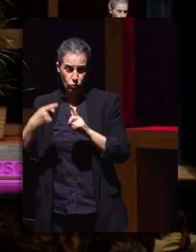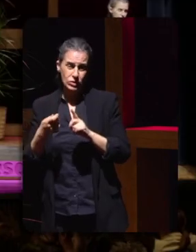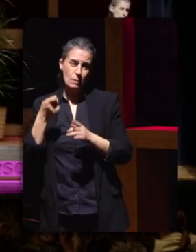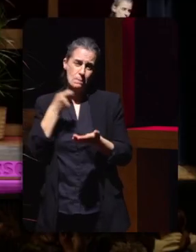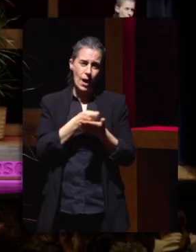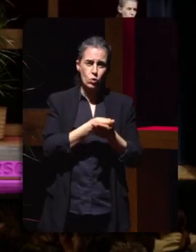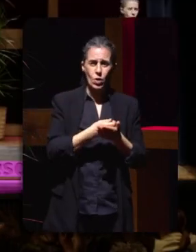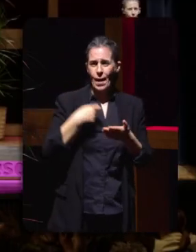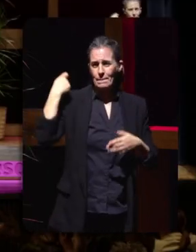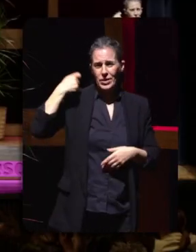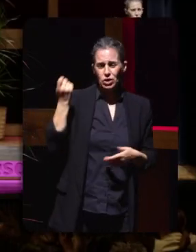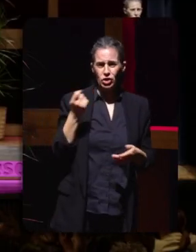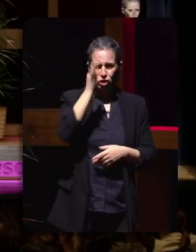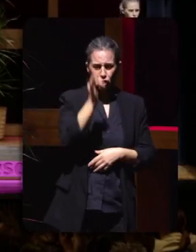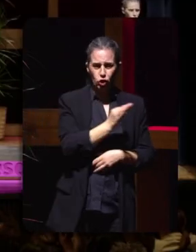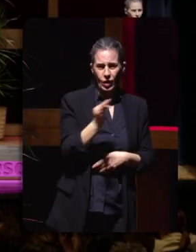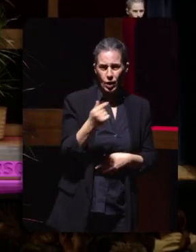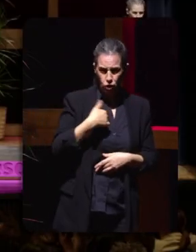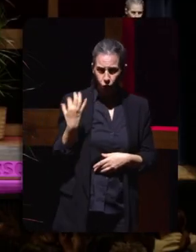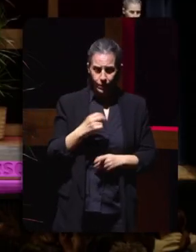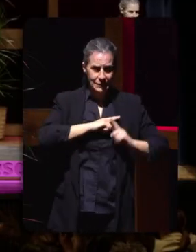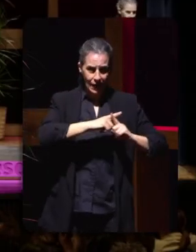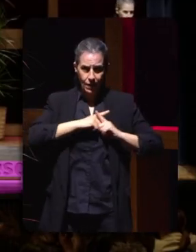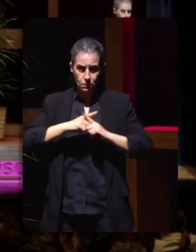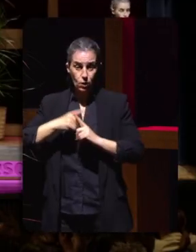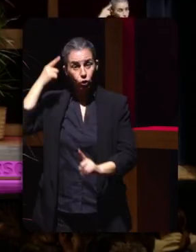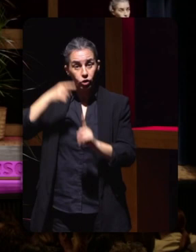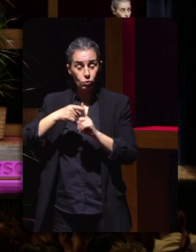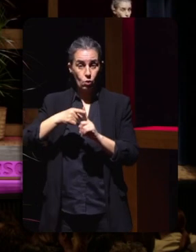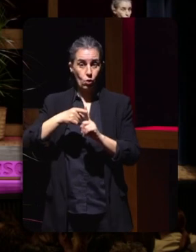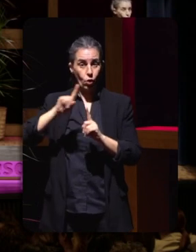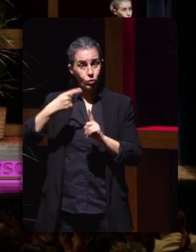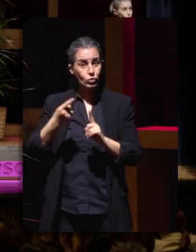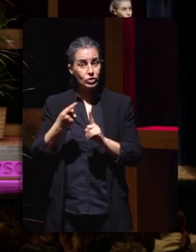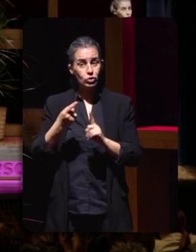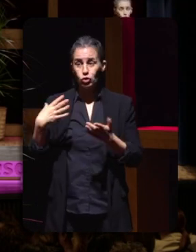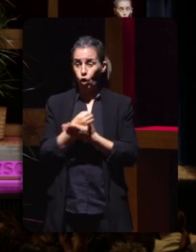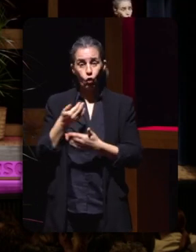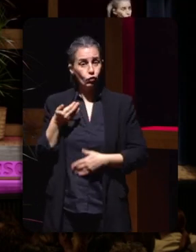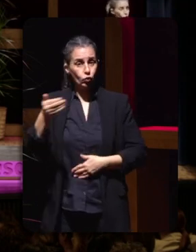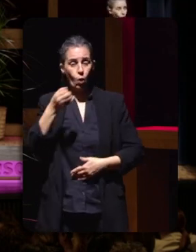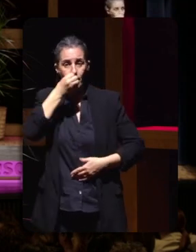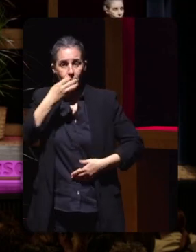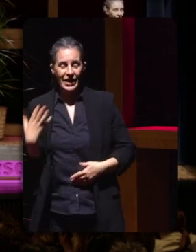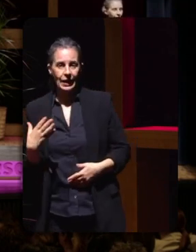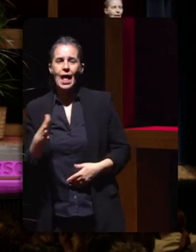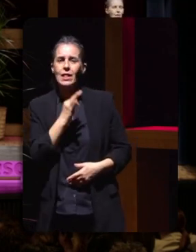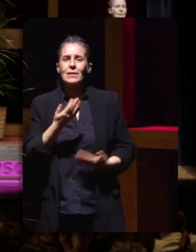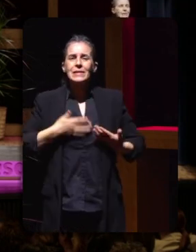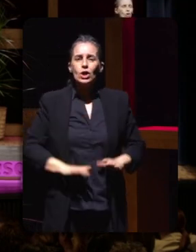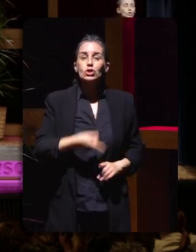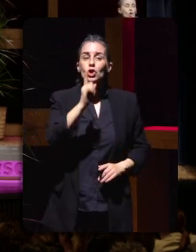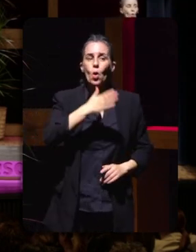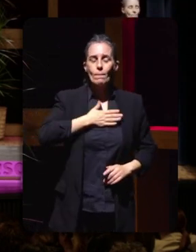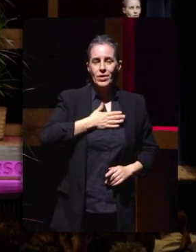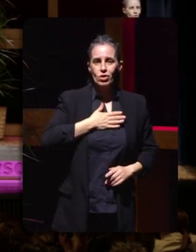y por qué yo me tengo que sacrificar tanto para que luego las cosas vayan bien en el futuro y además los hijos son solo míos la